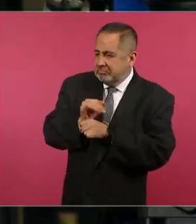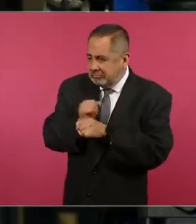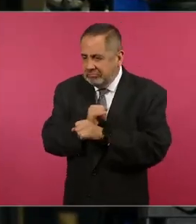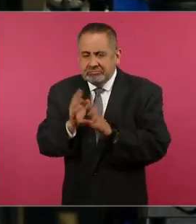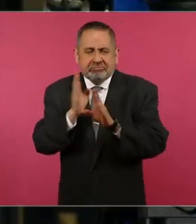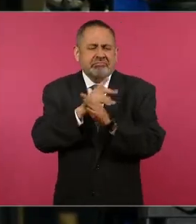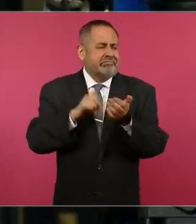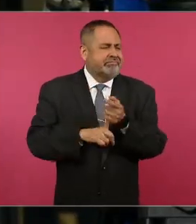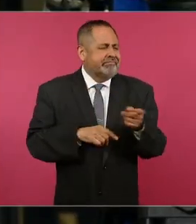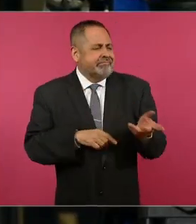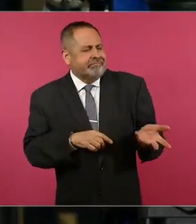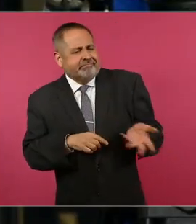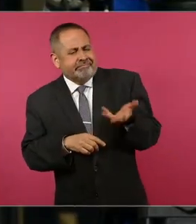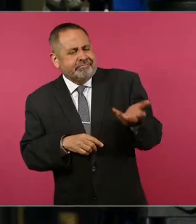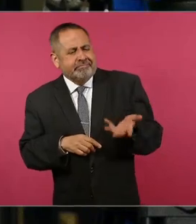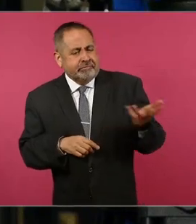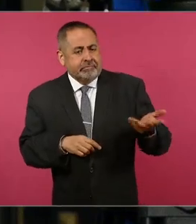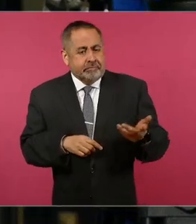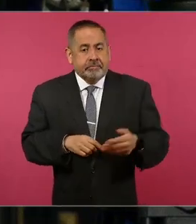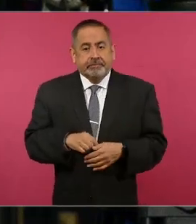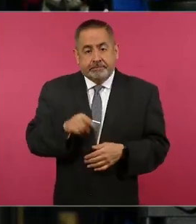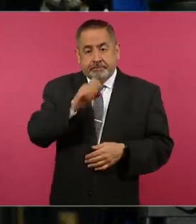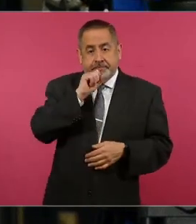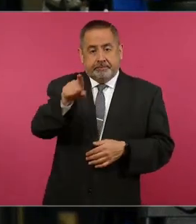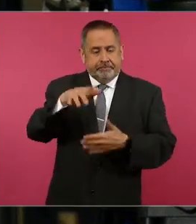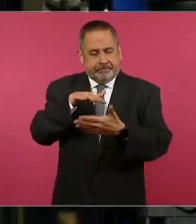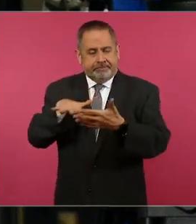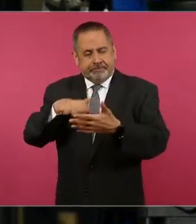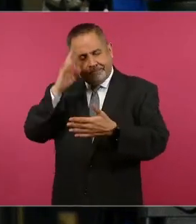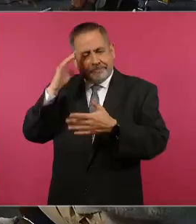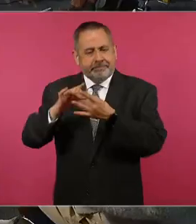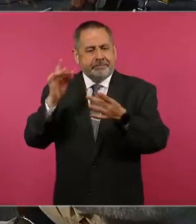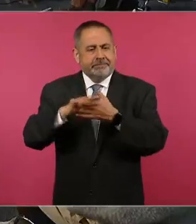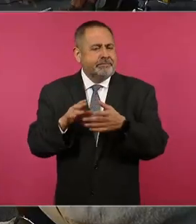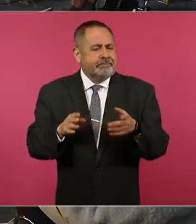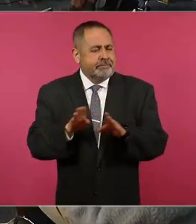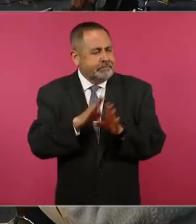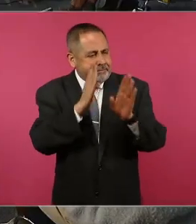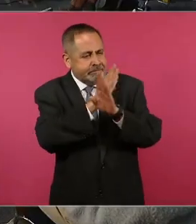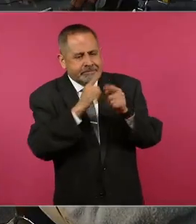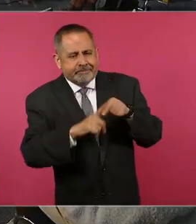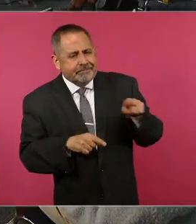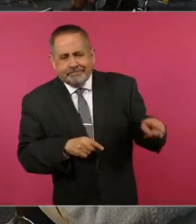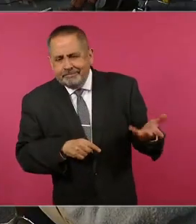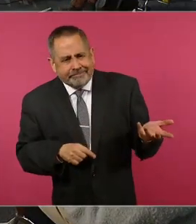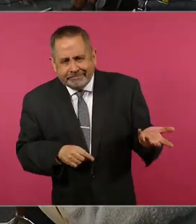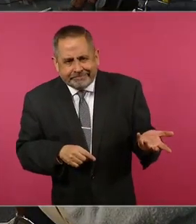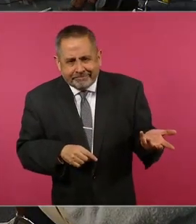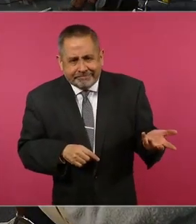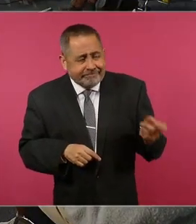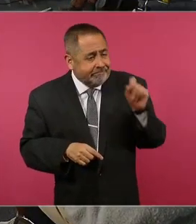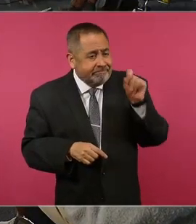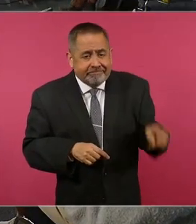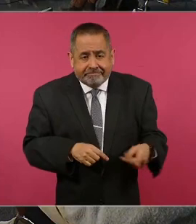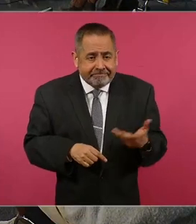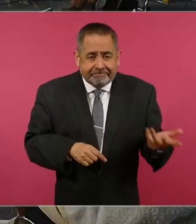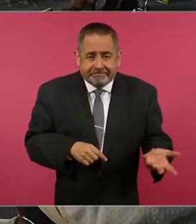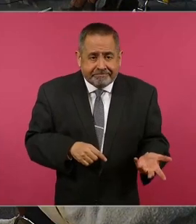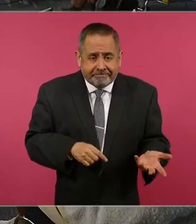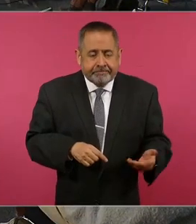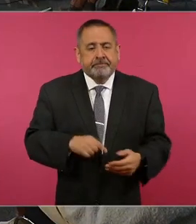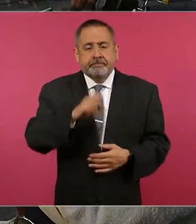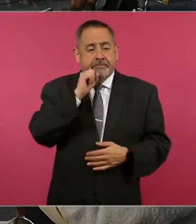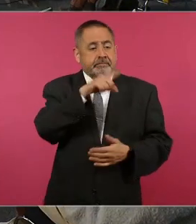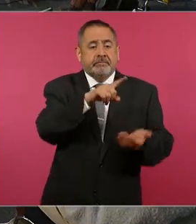propia lo que usted leía en otra conferencia como espionaje y también ha dicho que pues